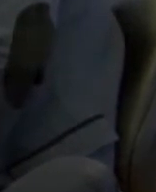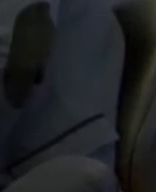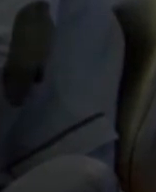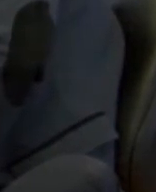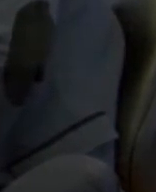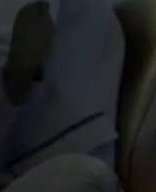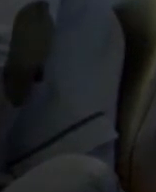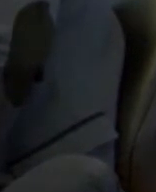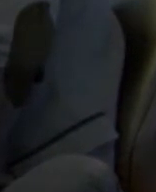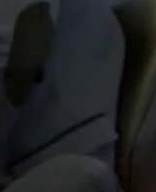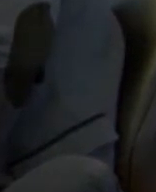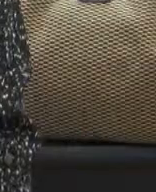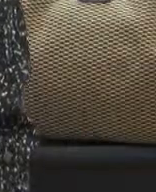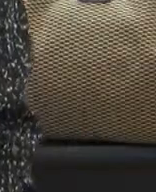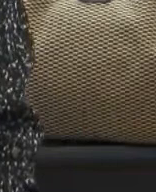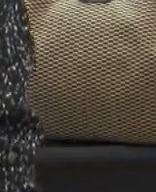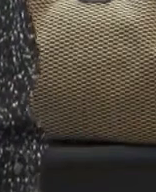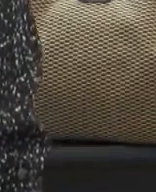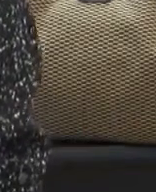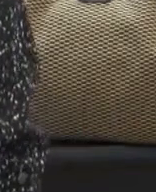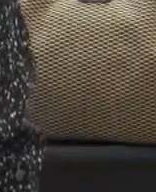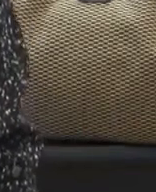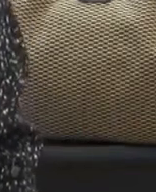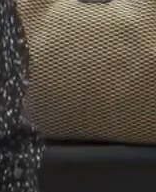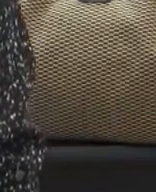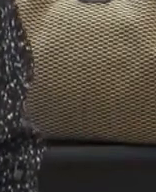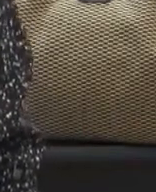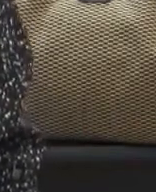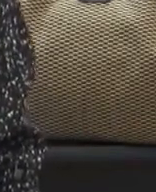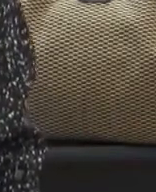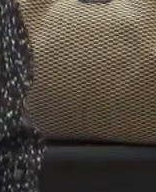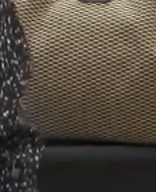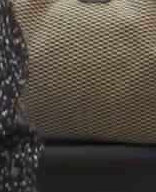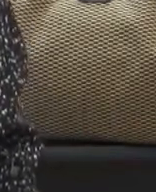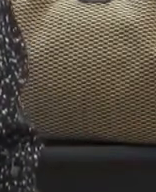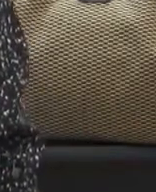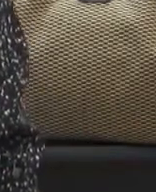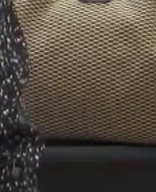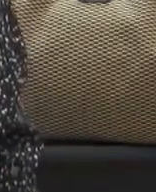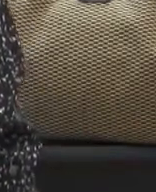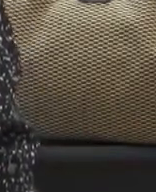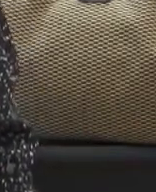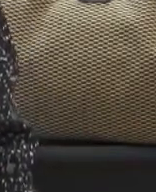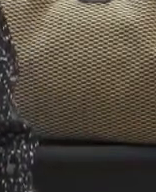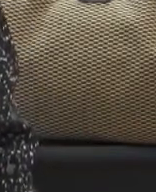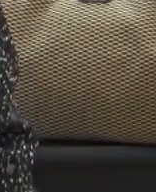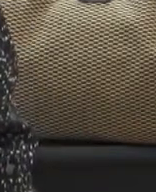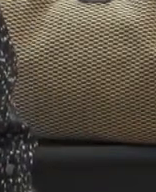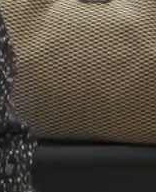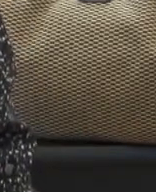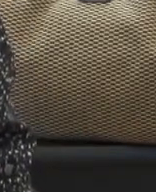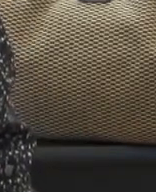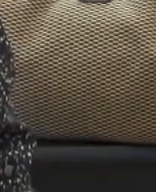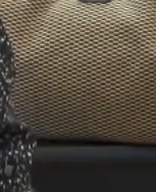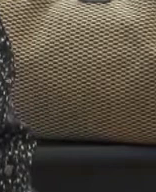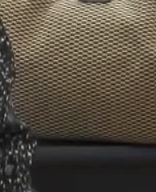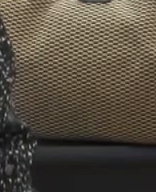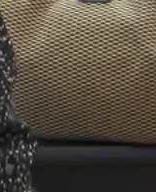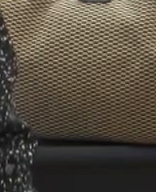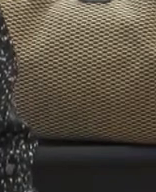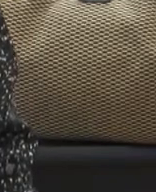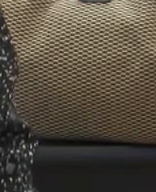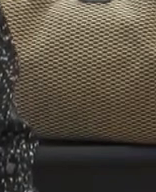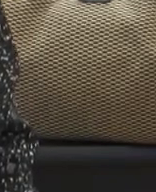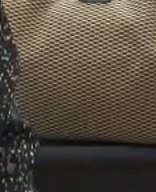y el proyecto de alto rendimiento. El Ministerio del Deporte no está solo enfocado en los atletas del alto